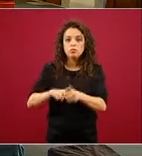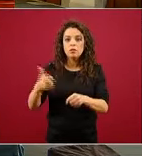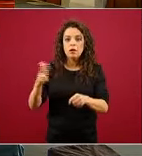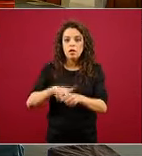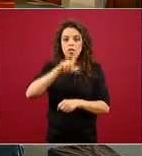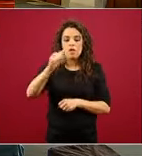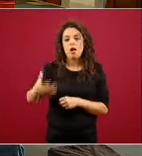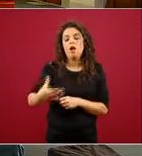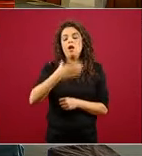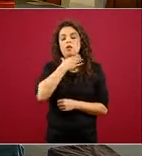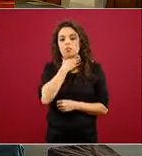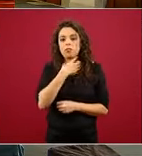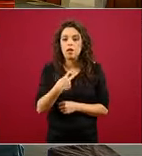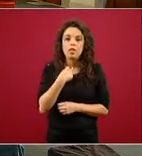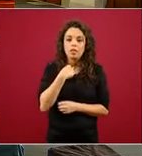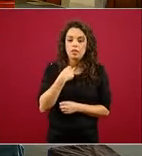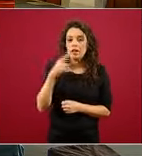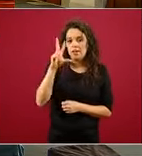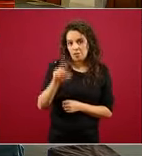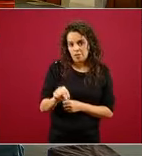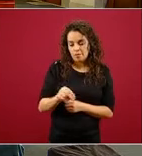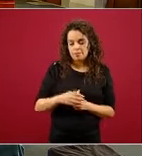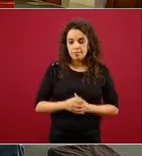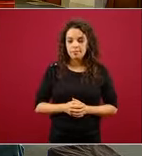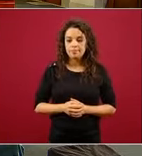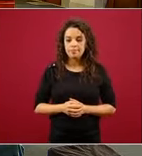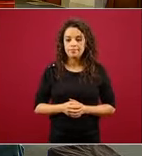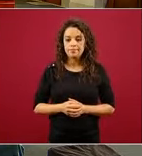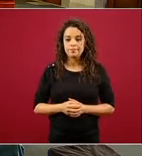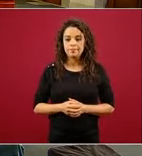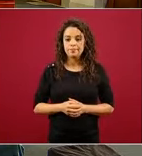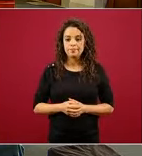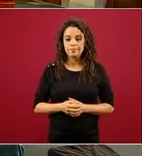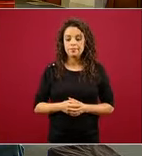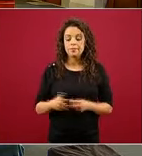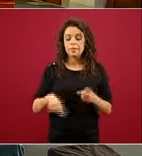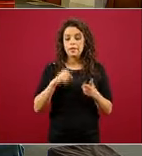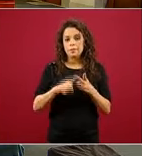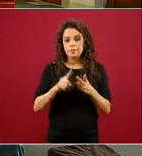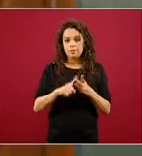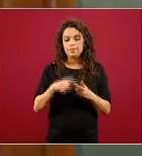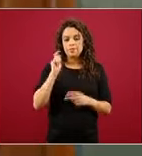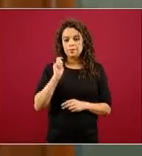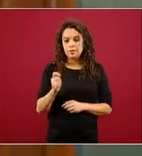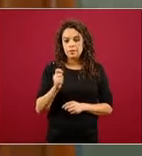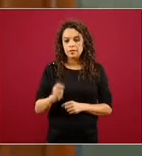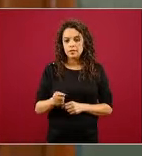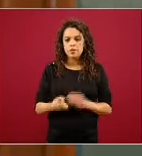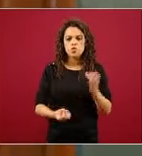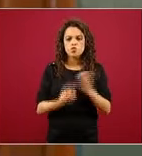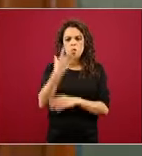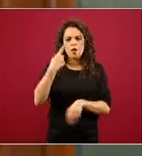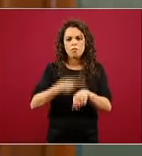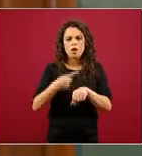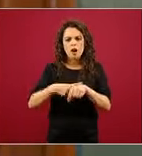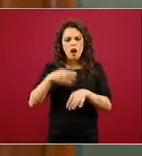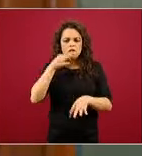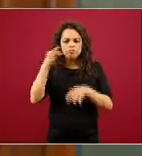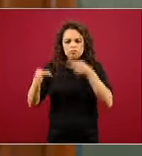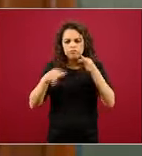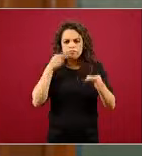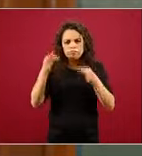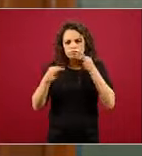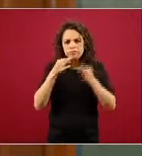vemos quizá cada semana, ¿no?, un par de noticias de una nueva enfermedad, un nuevo brote, una